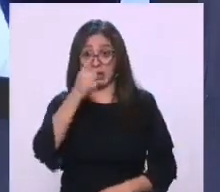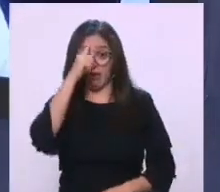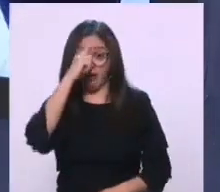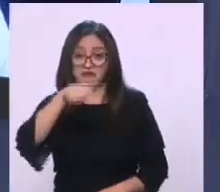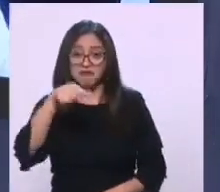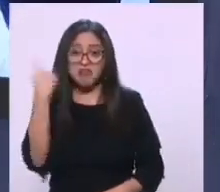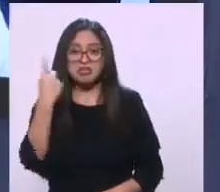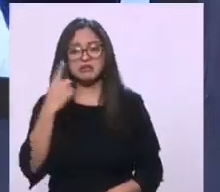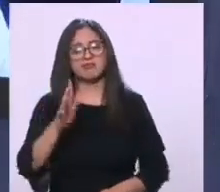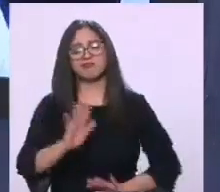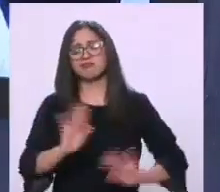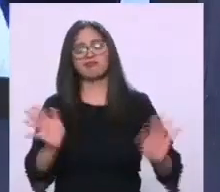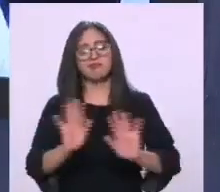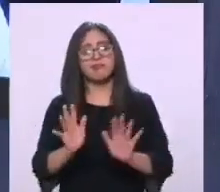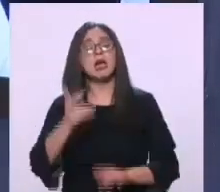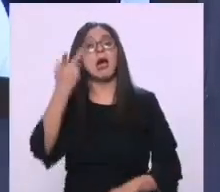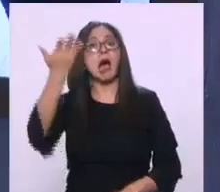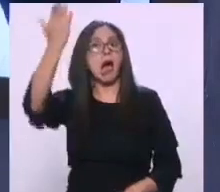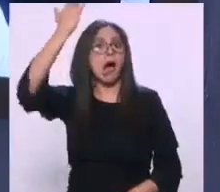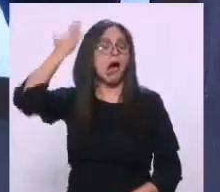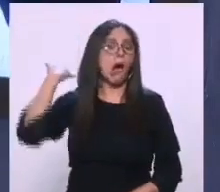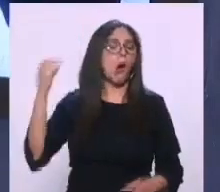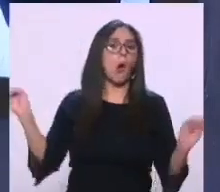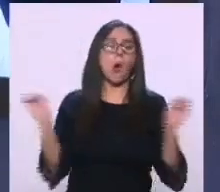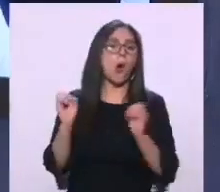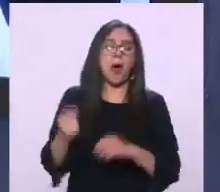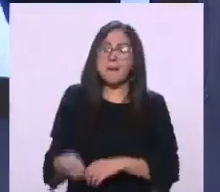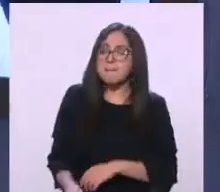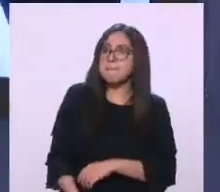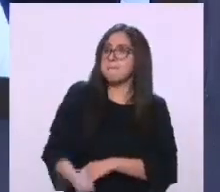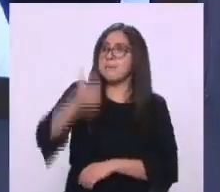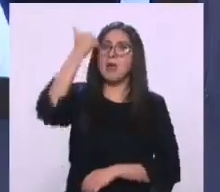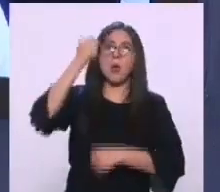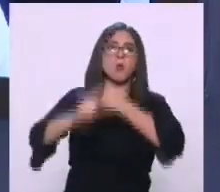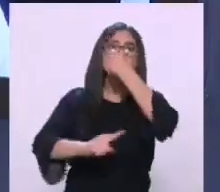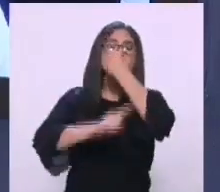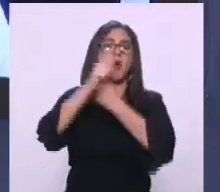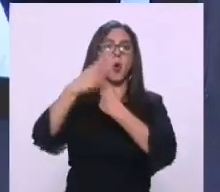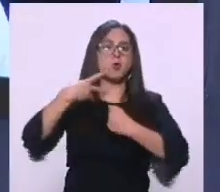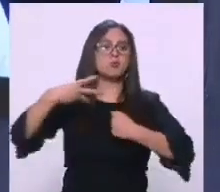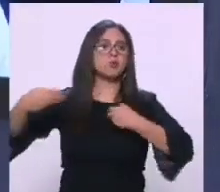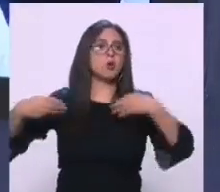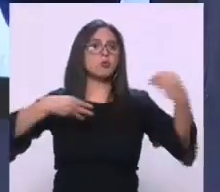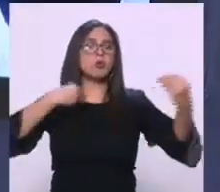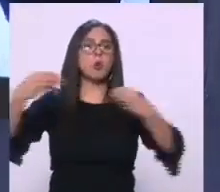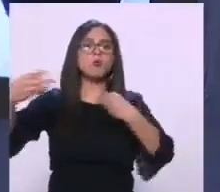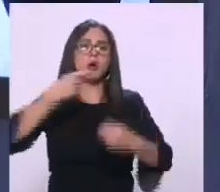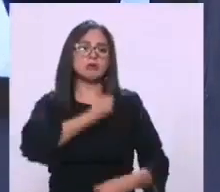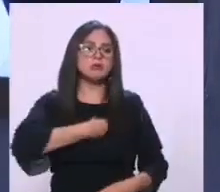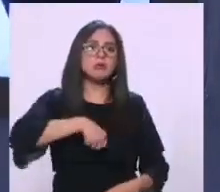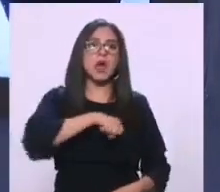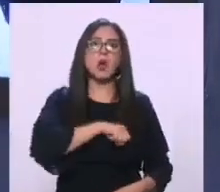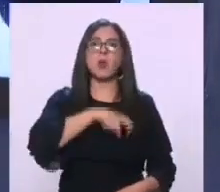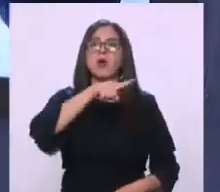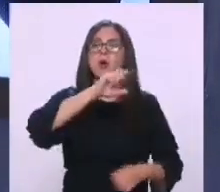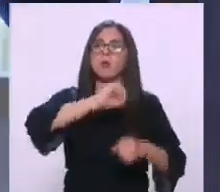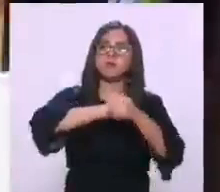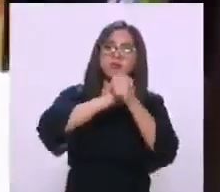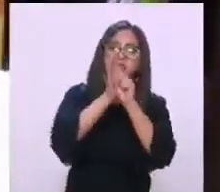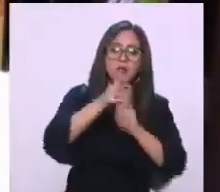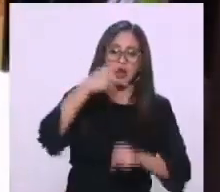que no se había vivido una situación de una crisis mundial como la que tenemos ahora en México y en el mundo desde el